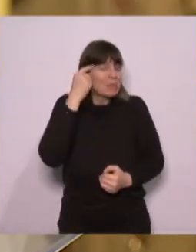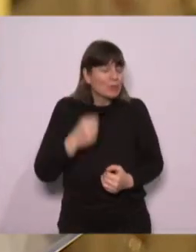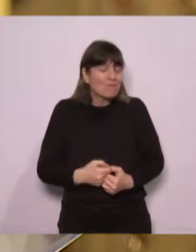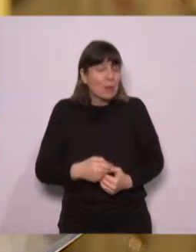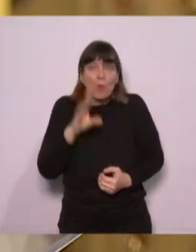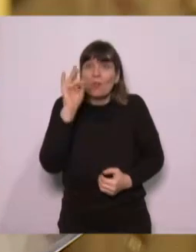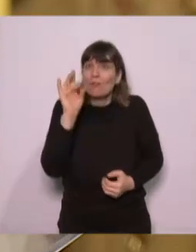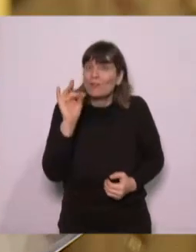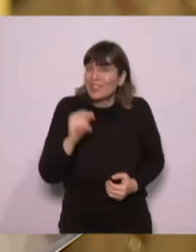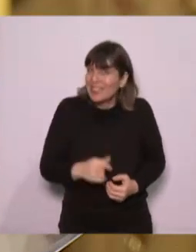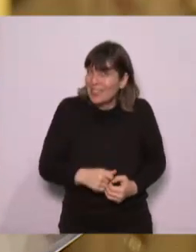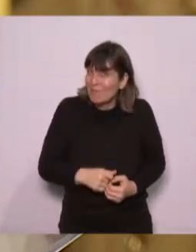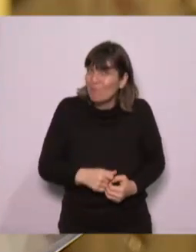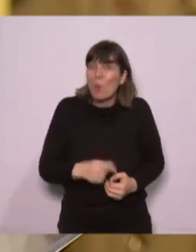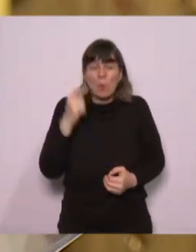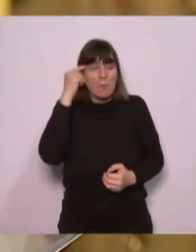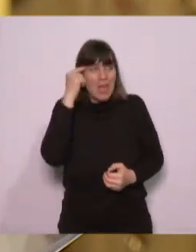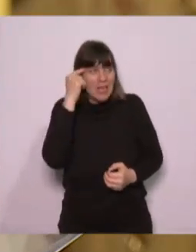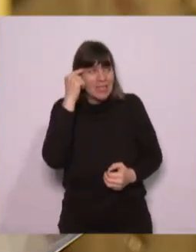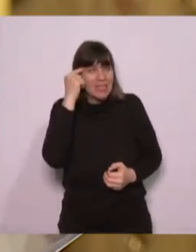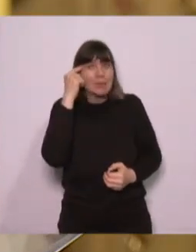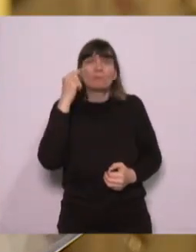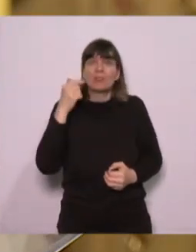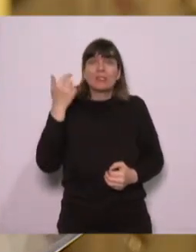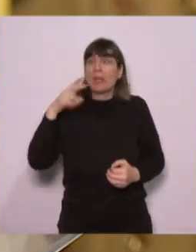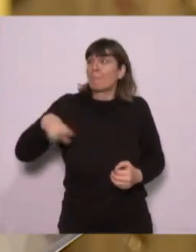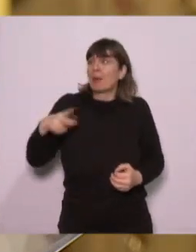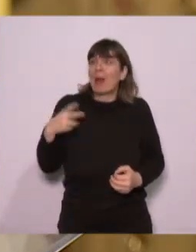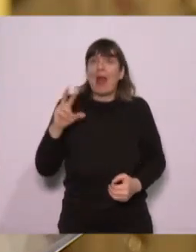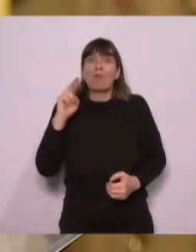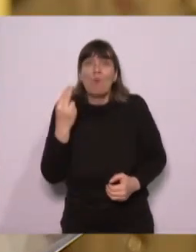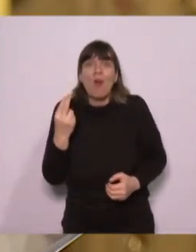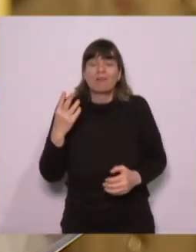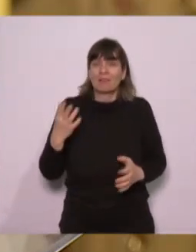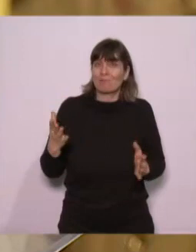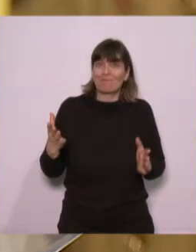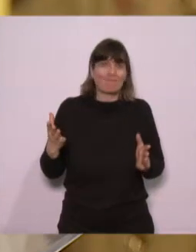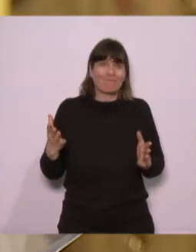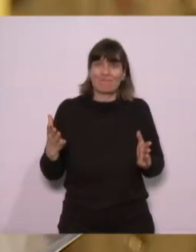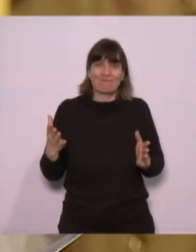Es muy difícil que uno piense, estoy preparado para partir,